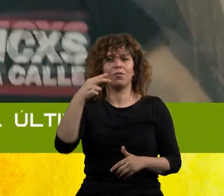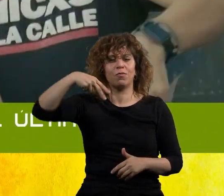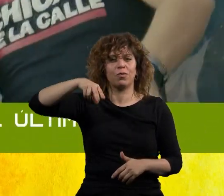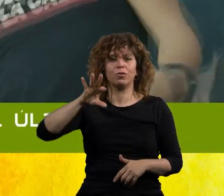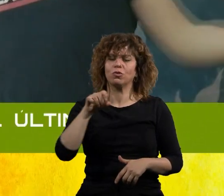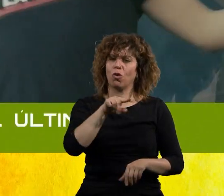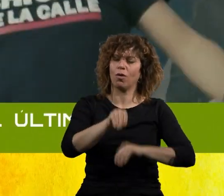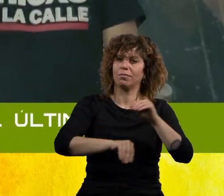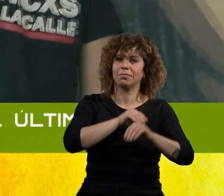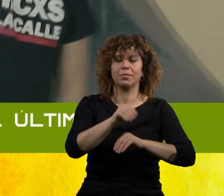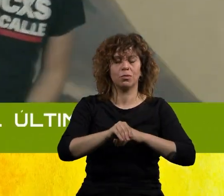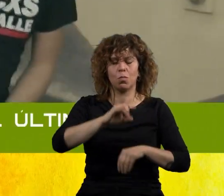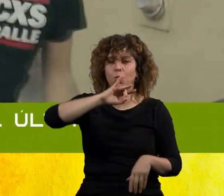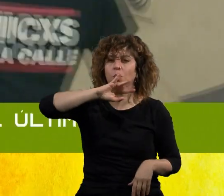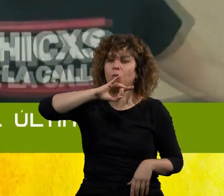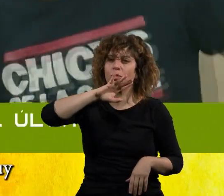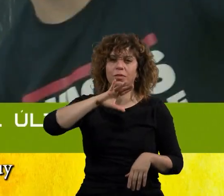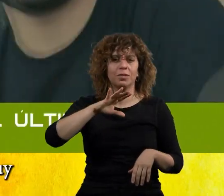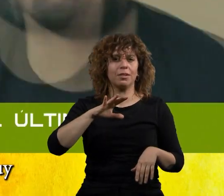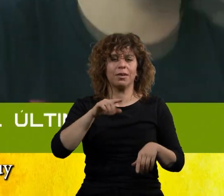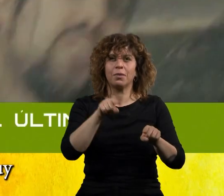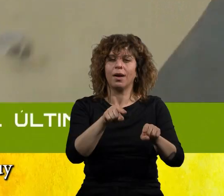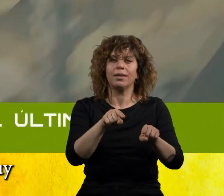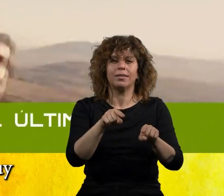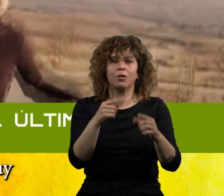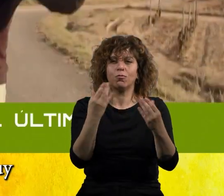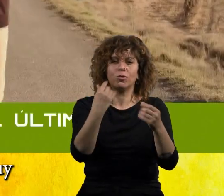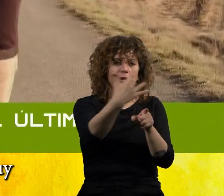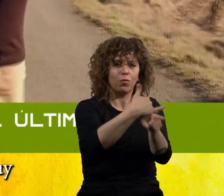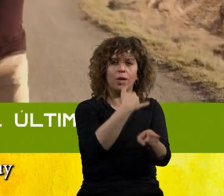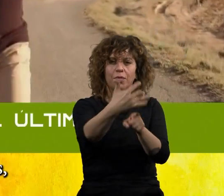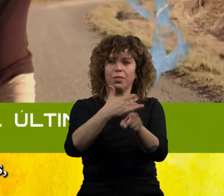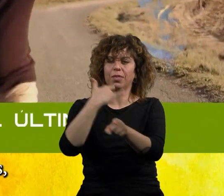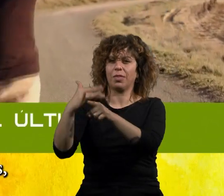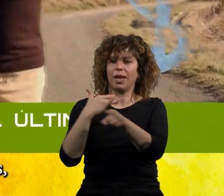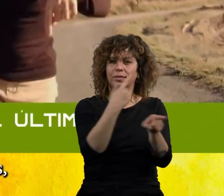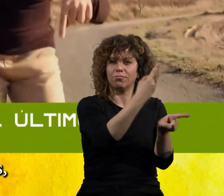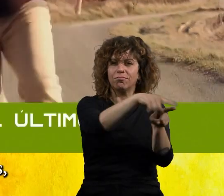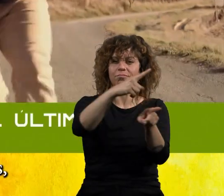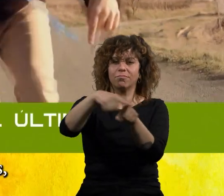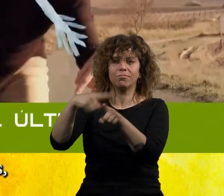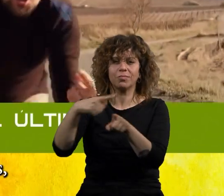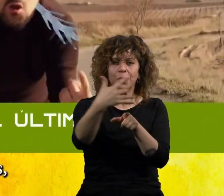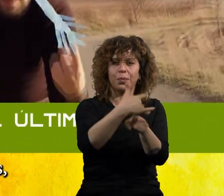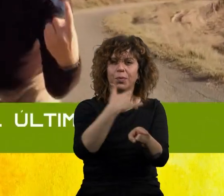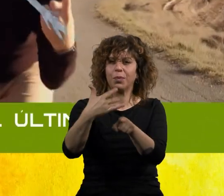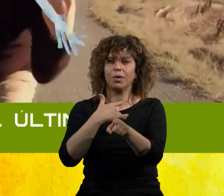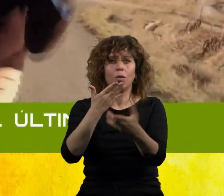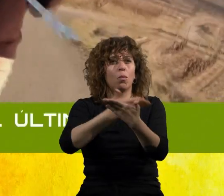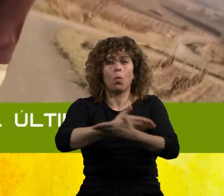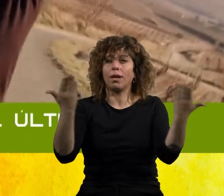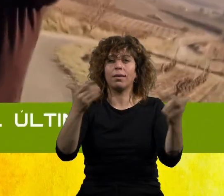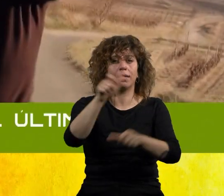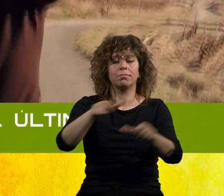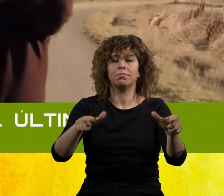Studios y muy contentos, la verdad. Es un disco muy, no sé, bebe de muchas influencias, es muy, no sé, como muy para todos los públicos, no sé, o